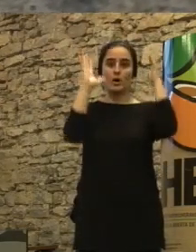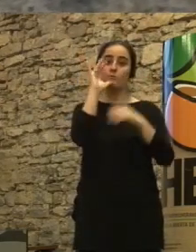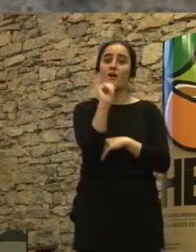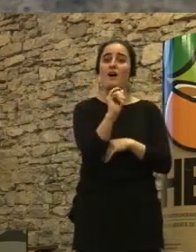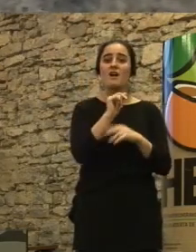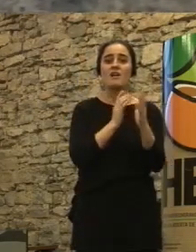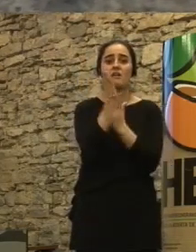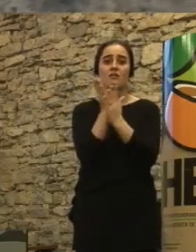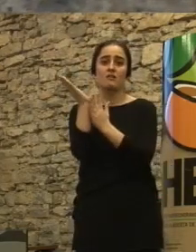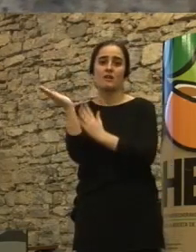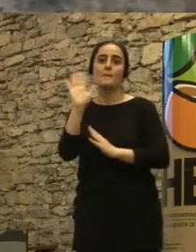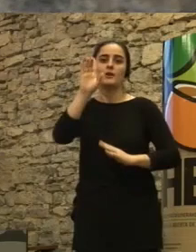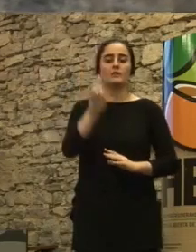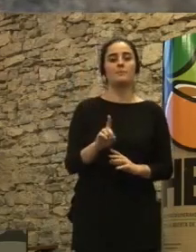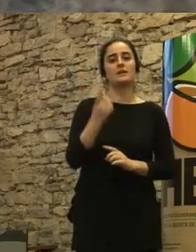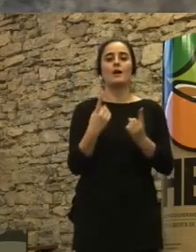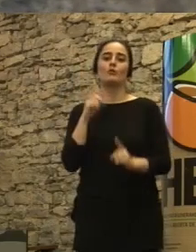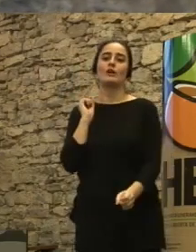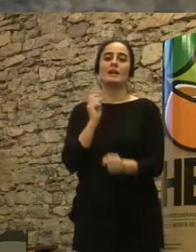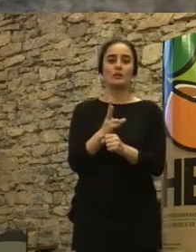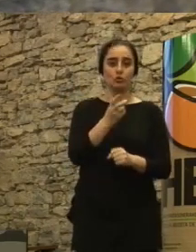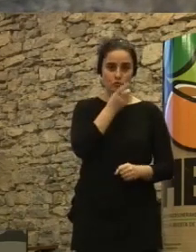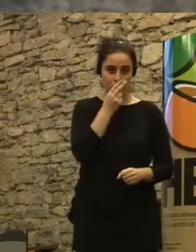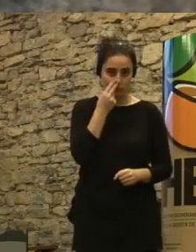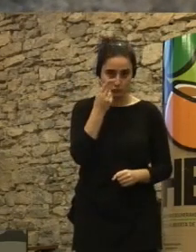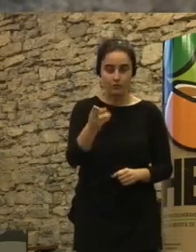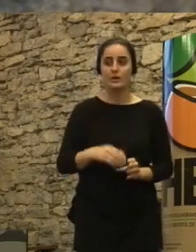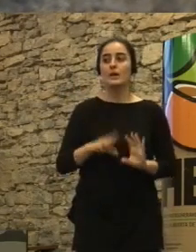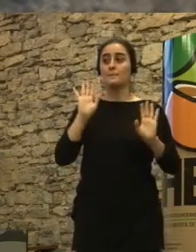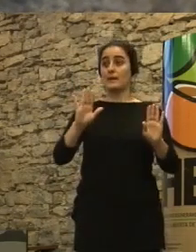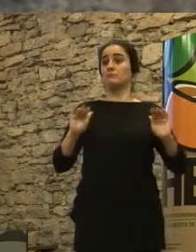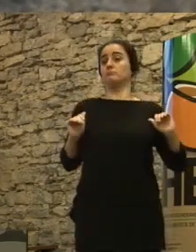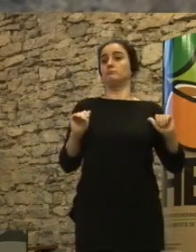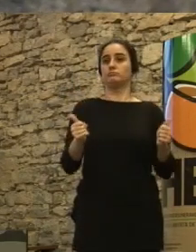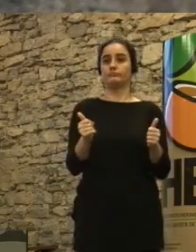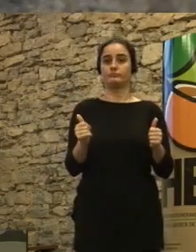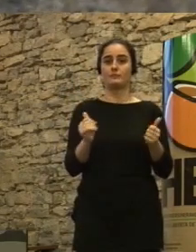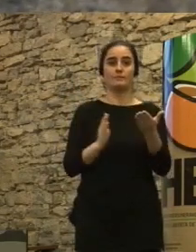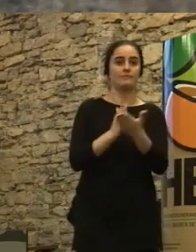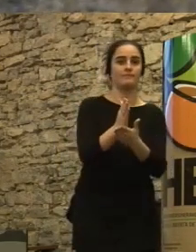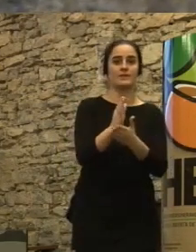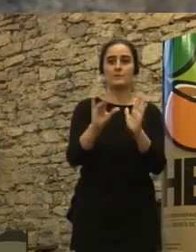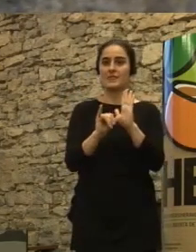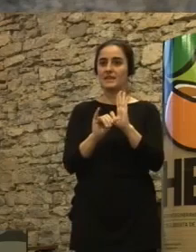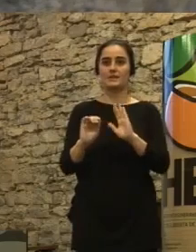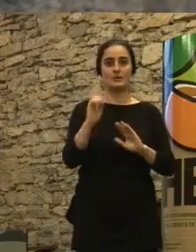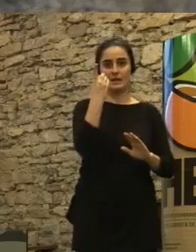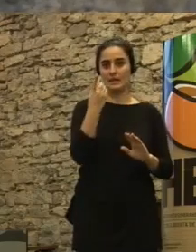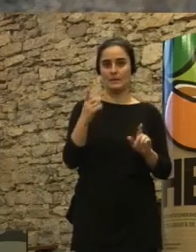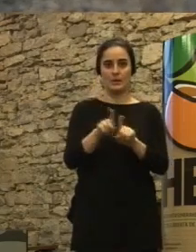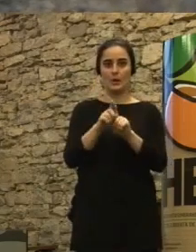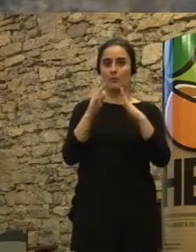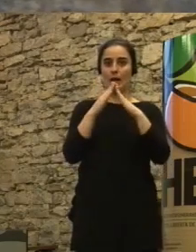posibilidades, pero también algunos retos muy interesantes. Pero vamos a empezar por detenernos en lo más cercano, en el rellano de